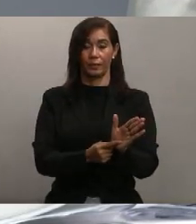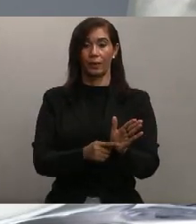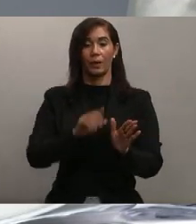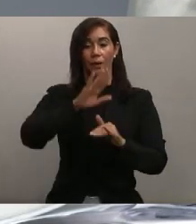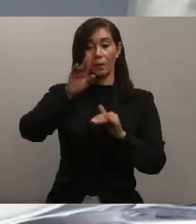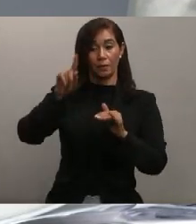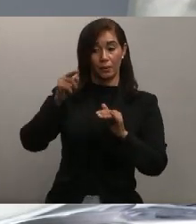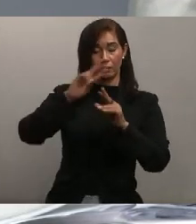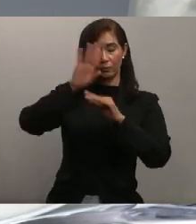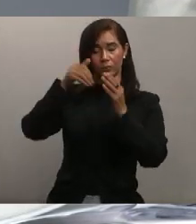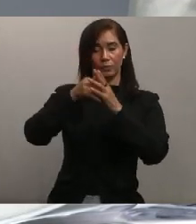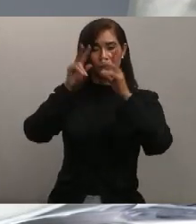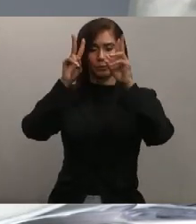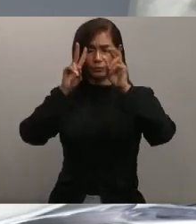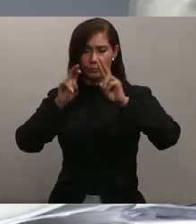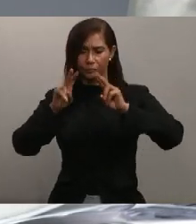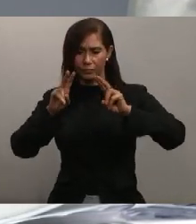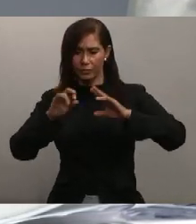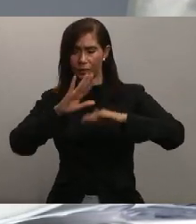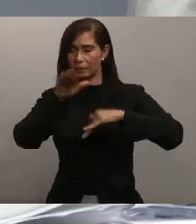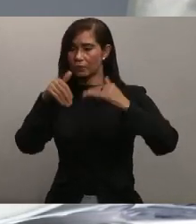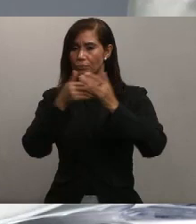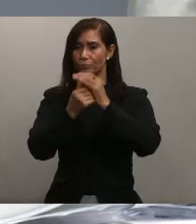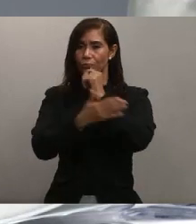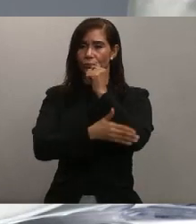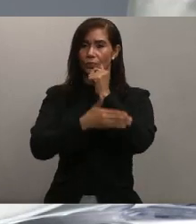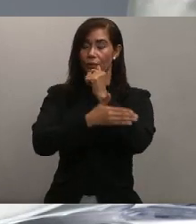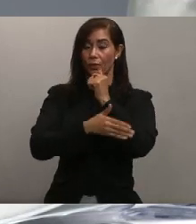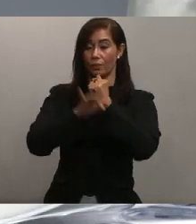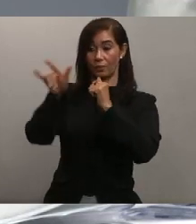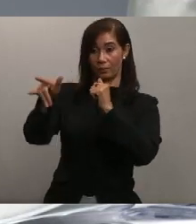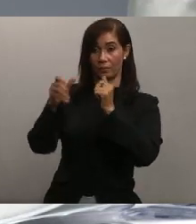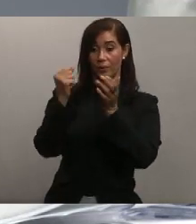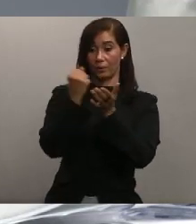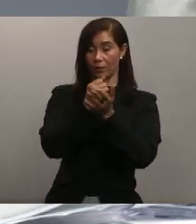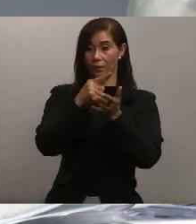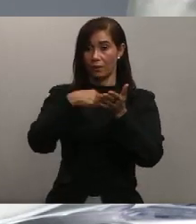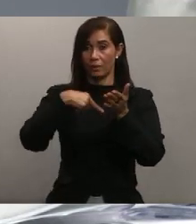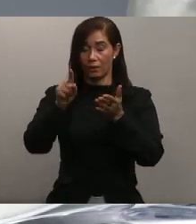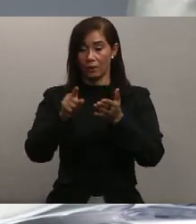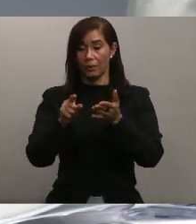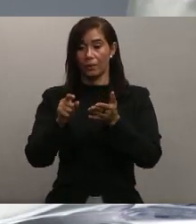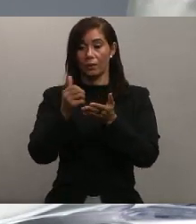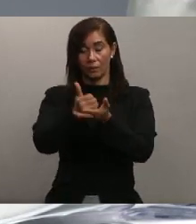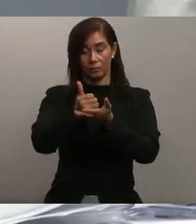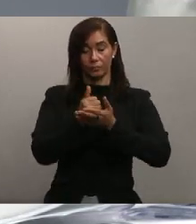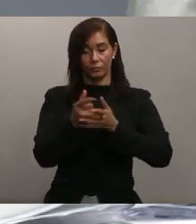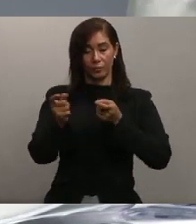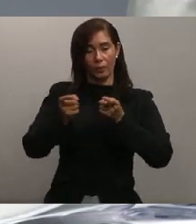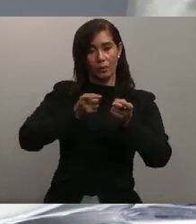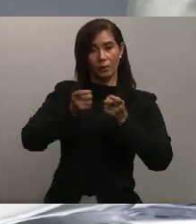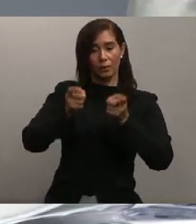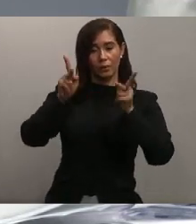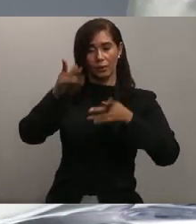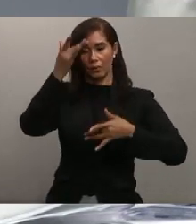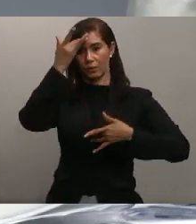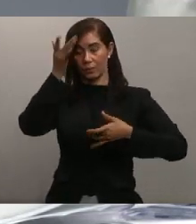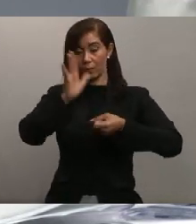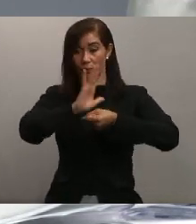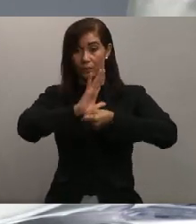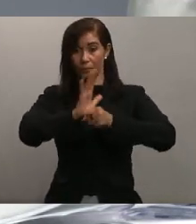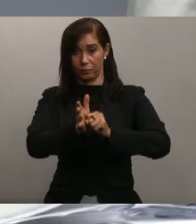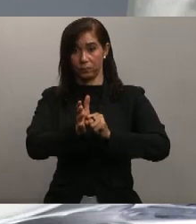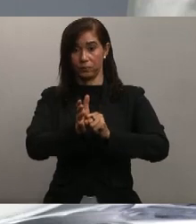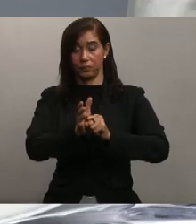investigaciones, metaestudios que se han hecho a nivel internacional y que han servido para el manejo del COVID-19 en